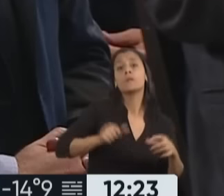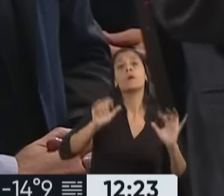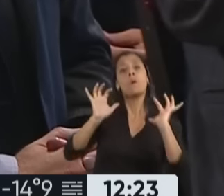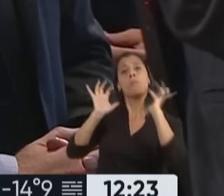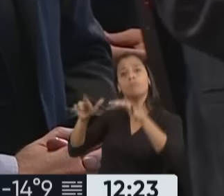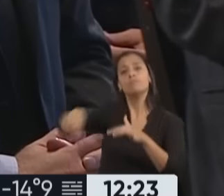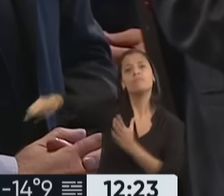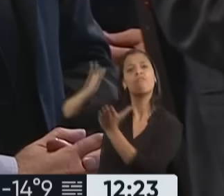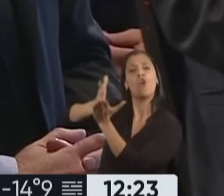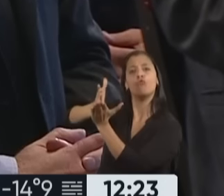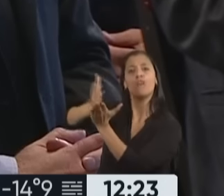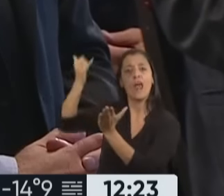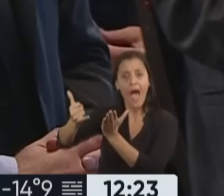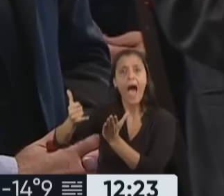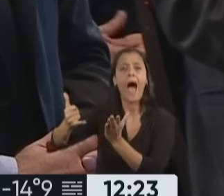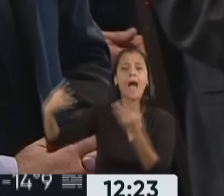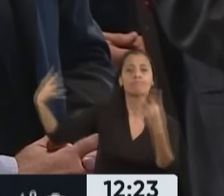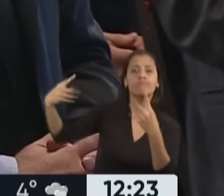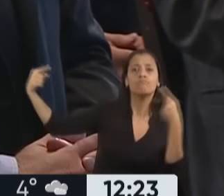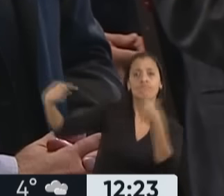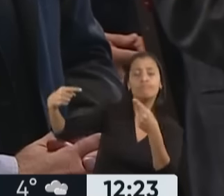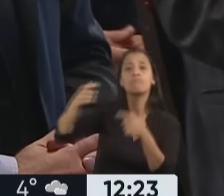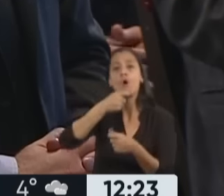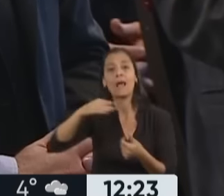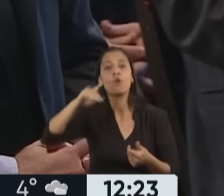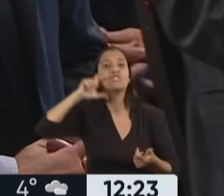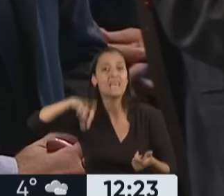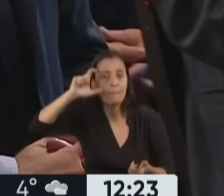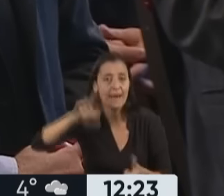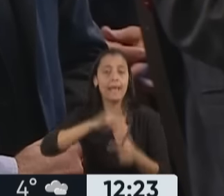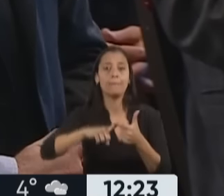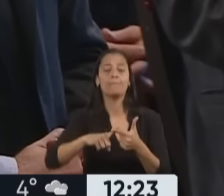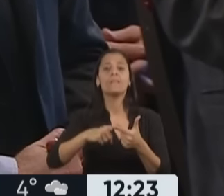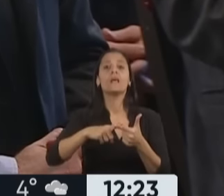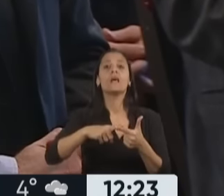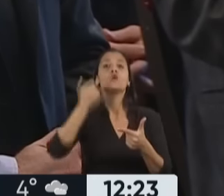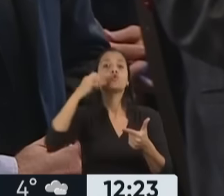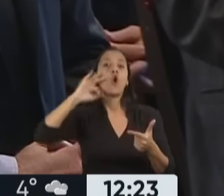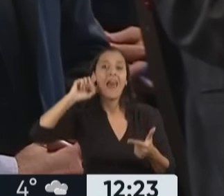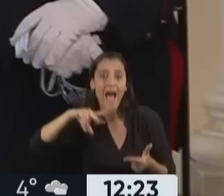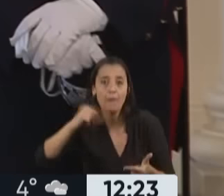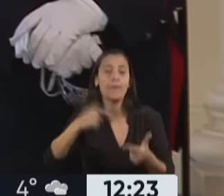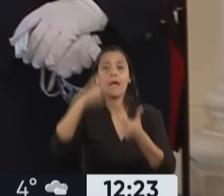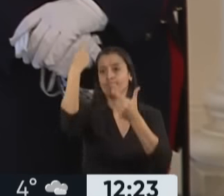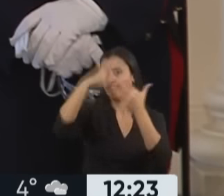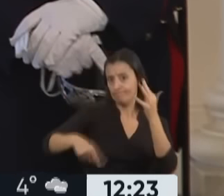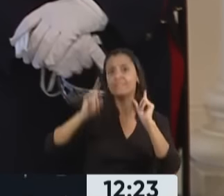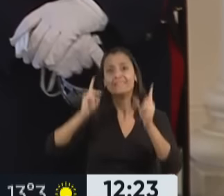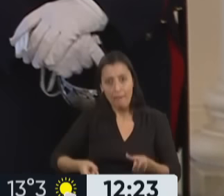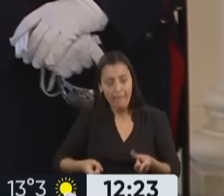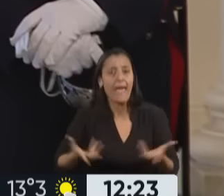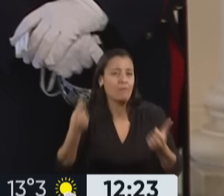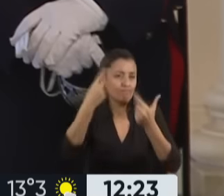fronteras calientes, como en Chipre, como en Yugoslavia, también estuvieron en